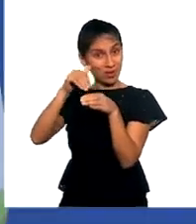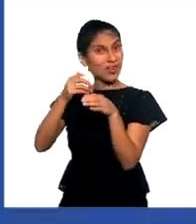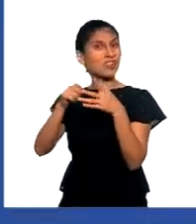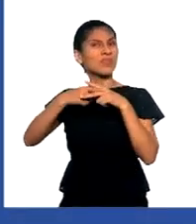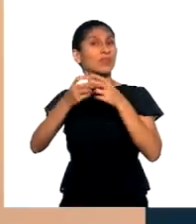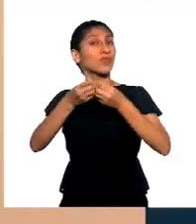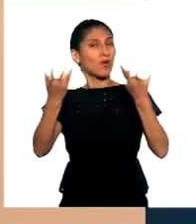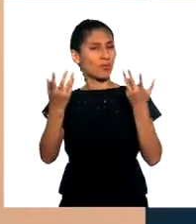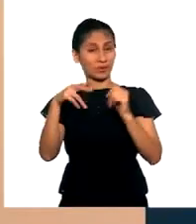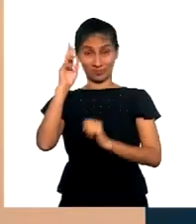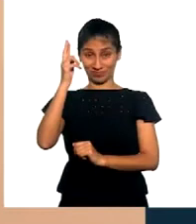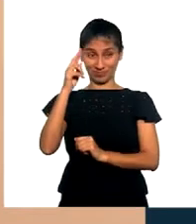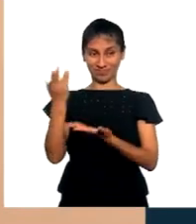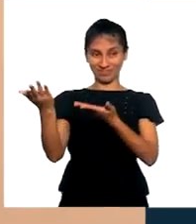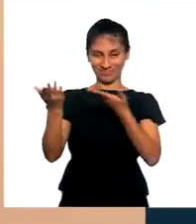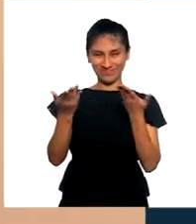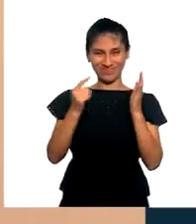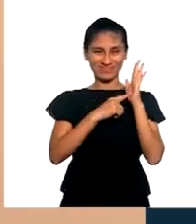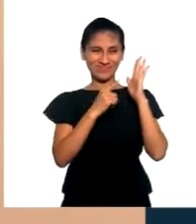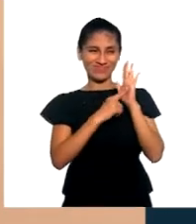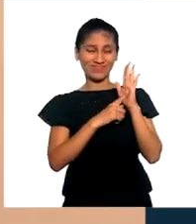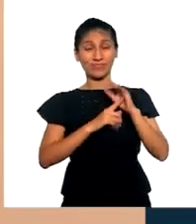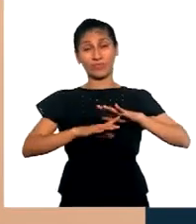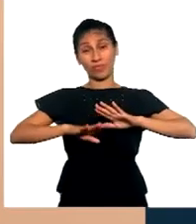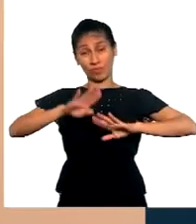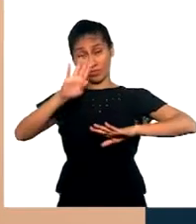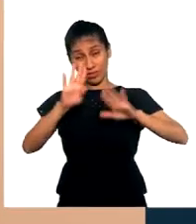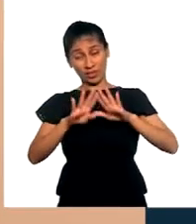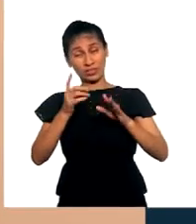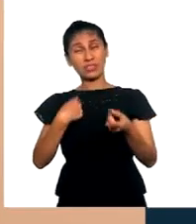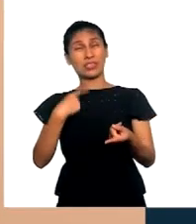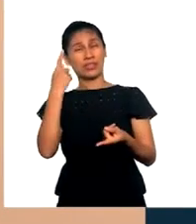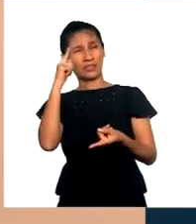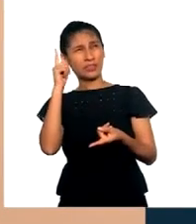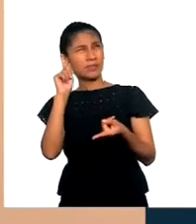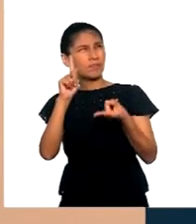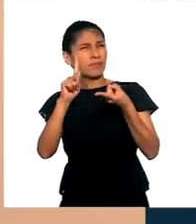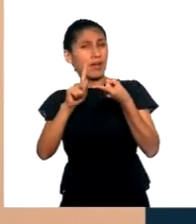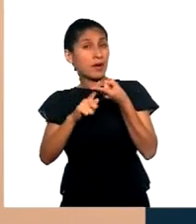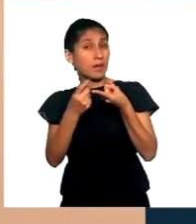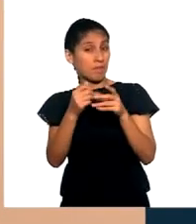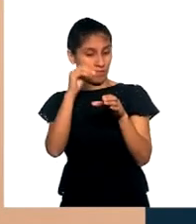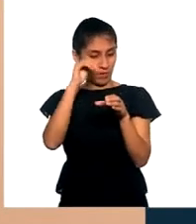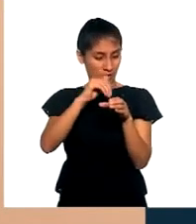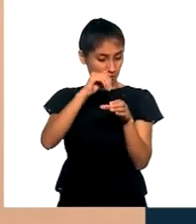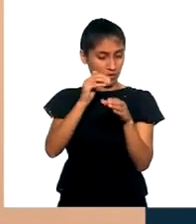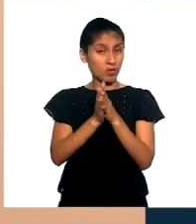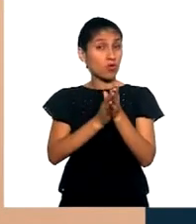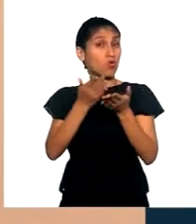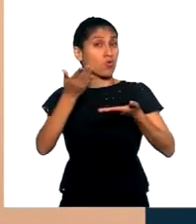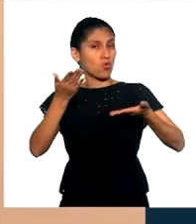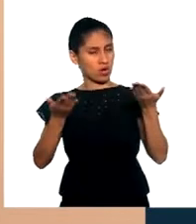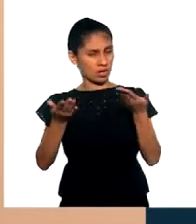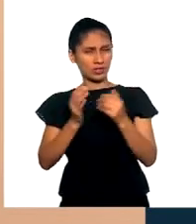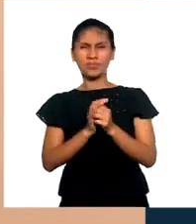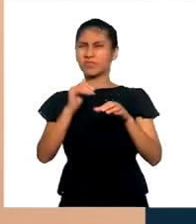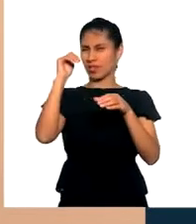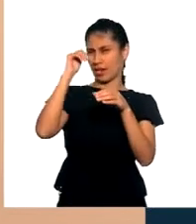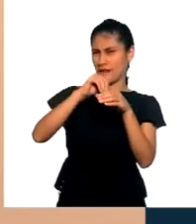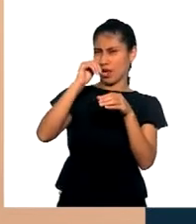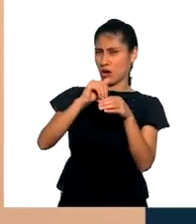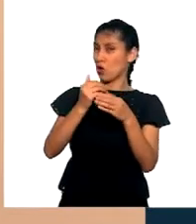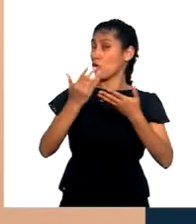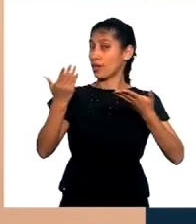docente el día ante los retos económicos del presente y del futuro una alternativa es el ahorro este es el